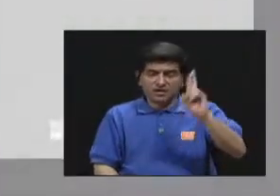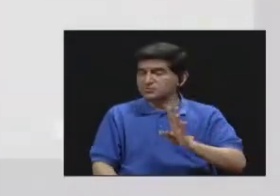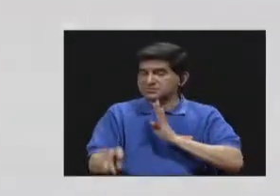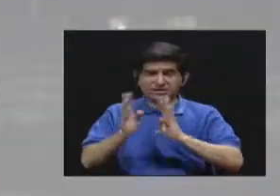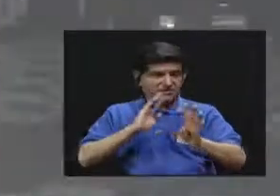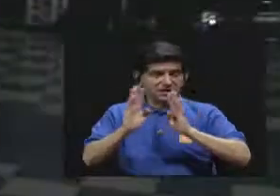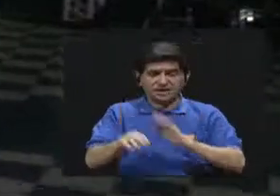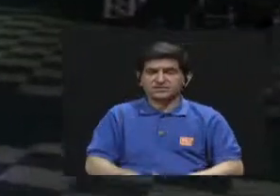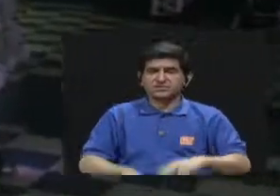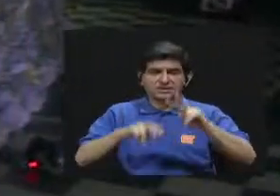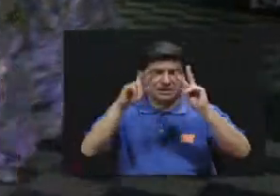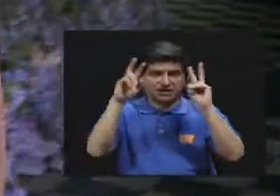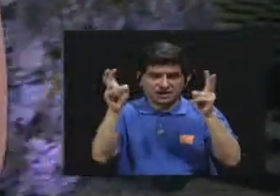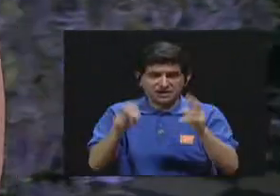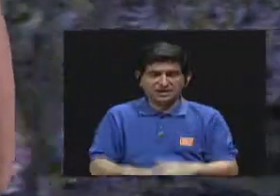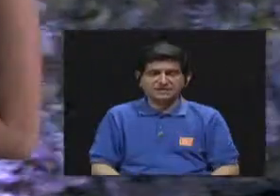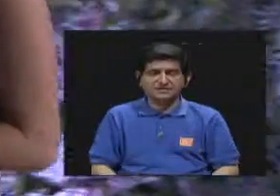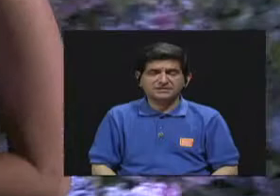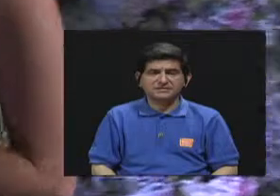mucho del tema de